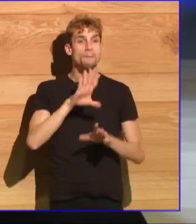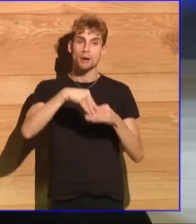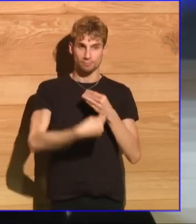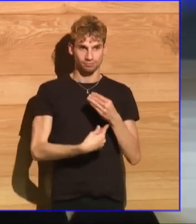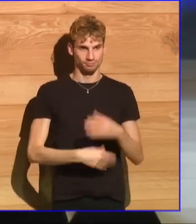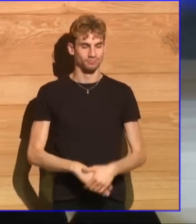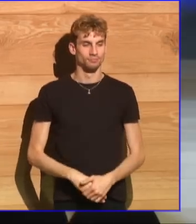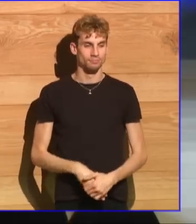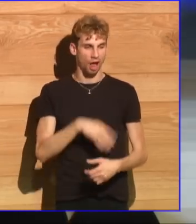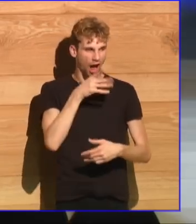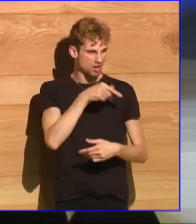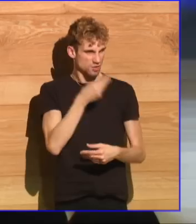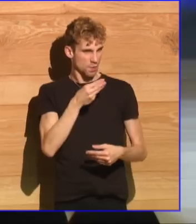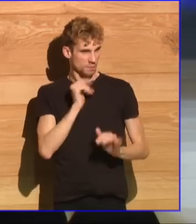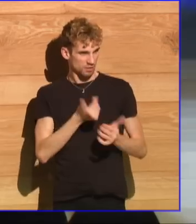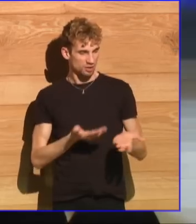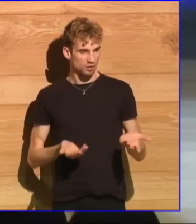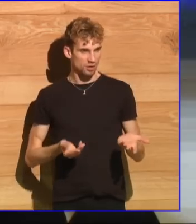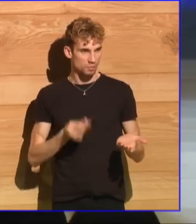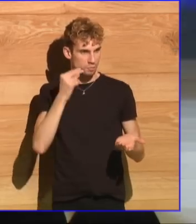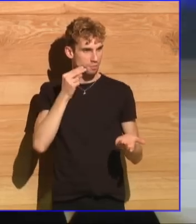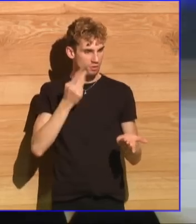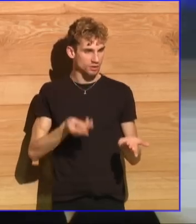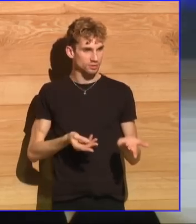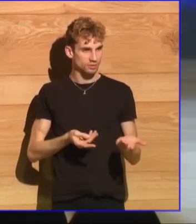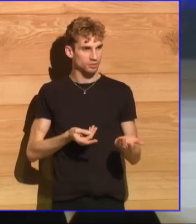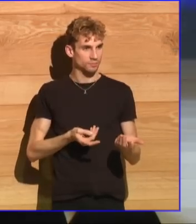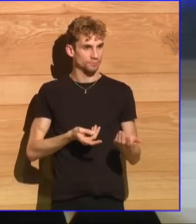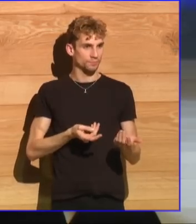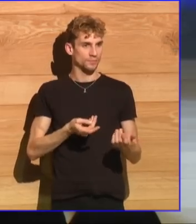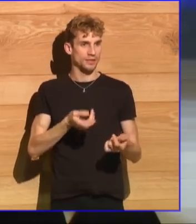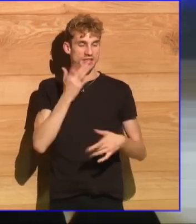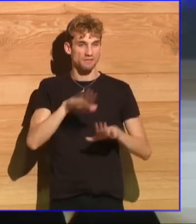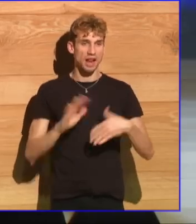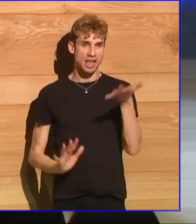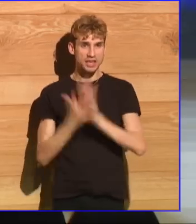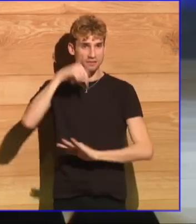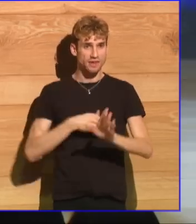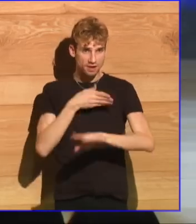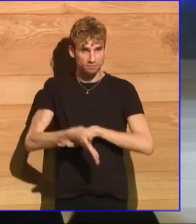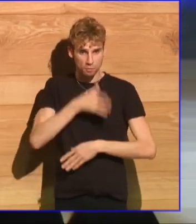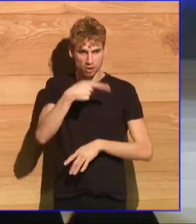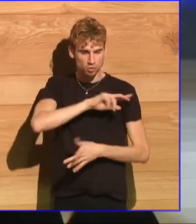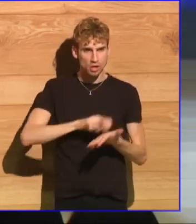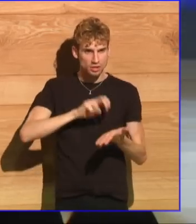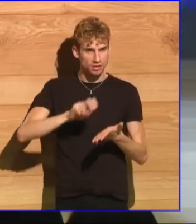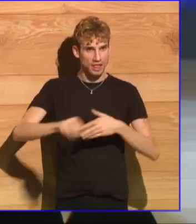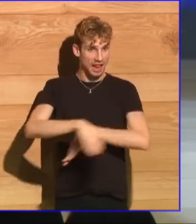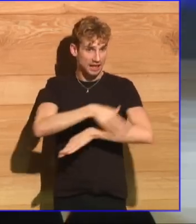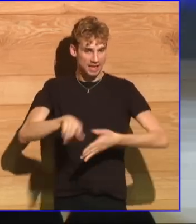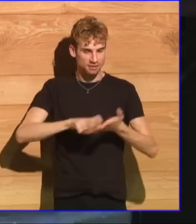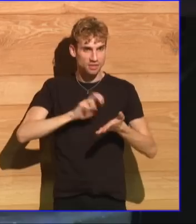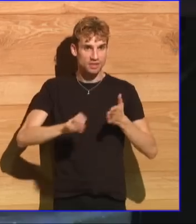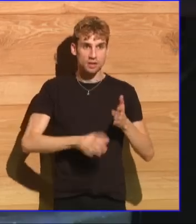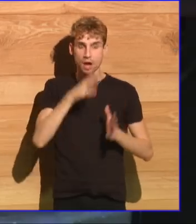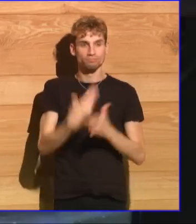Pero Javi, ahora te vas a poner a comer bombones y Es no que vas... Todavía, si es te que metes es tu en el película infierno, favorita. porque tú vas andando por la calle y por error